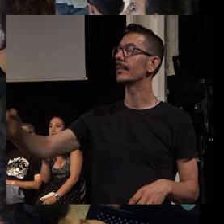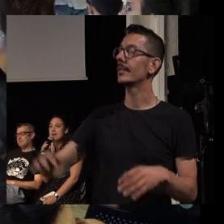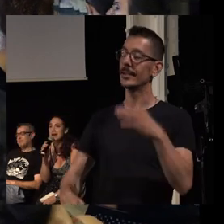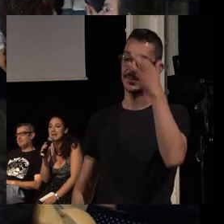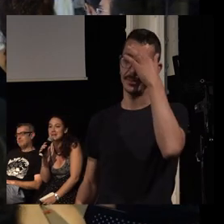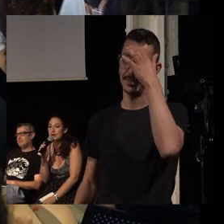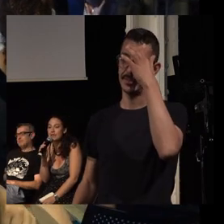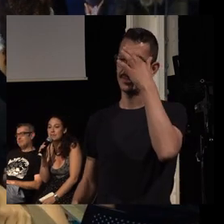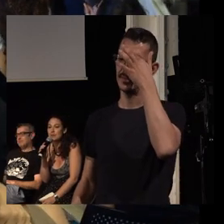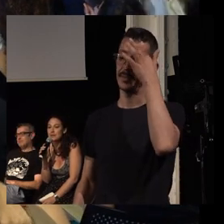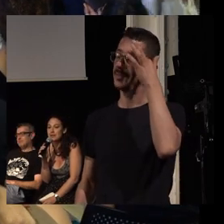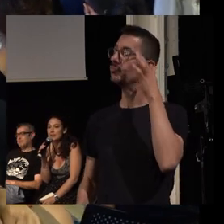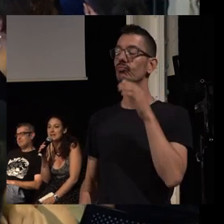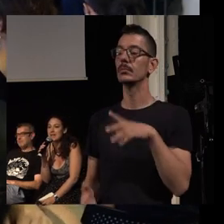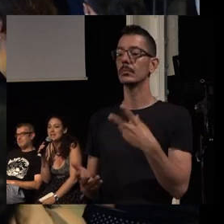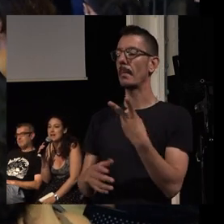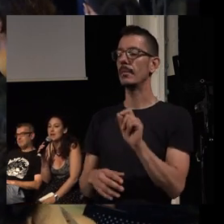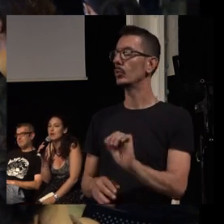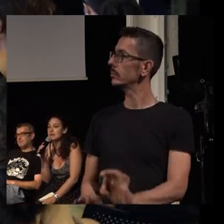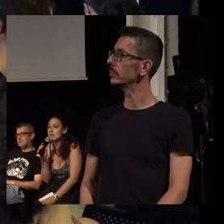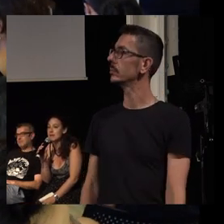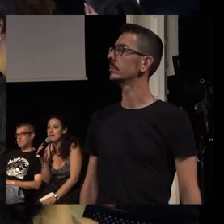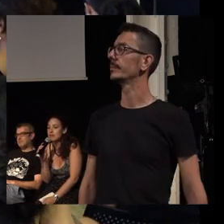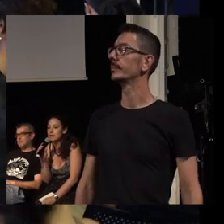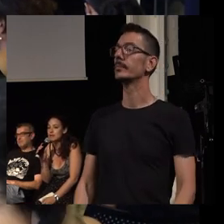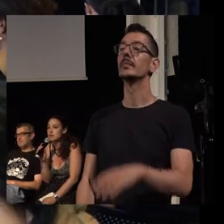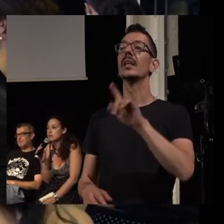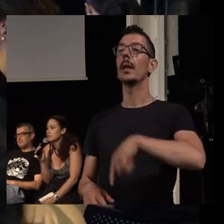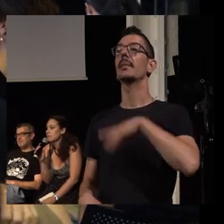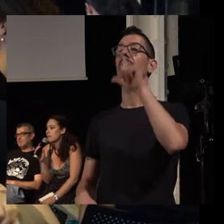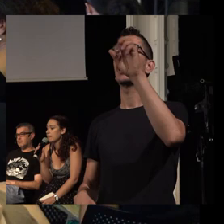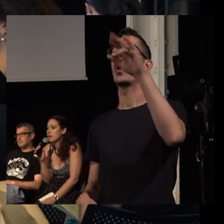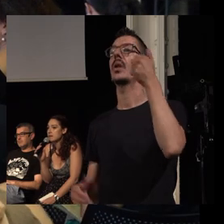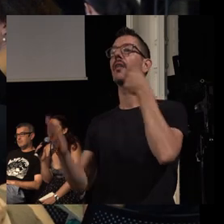Bueno, aixequem la mà, qui vulgui fer preguntes, comentaris, la Laura també per allà al fons.